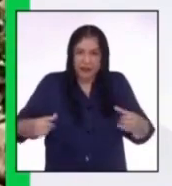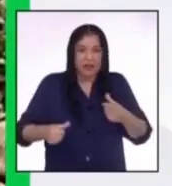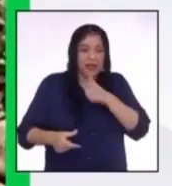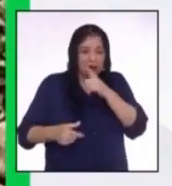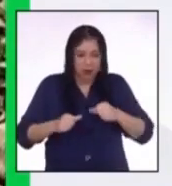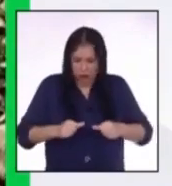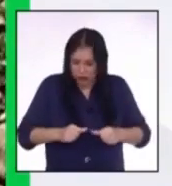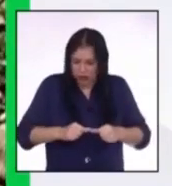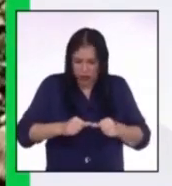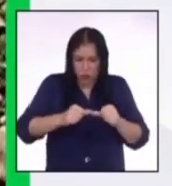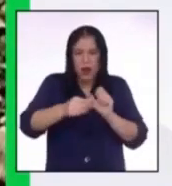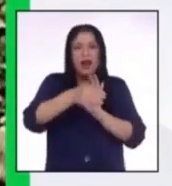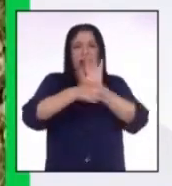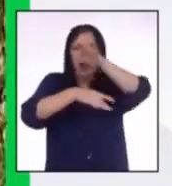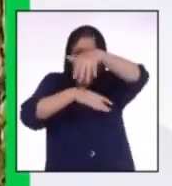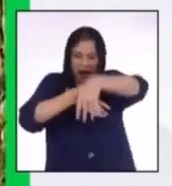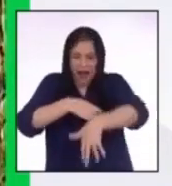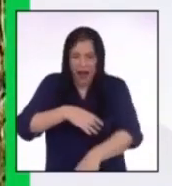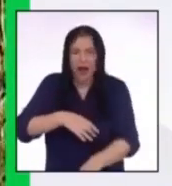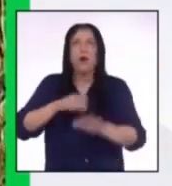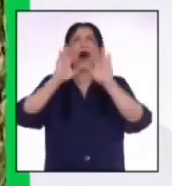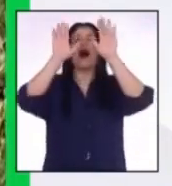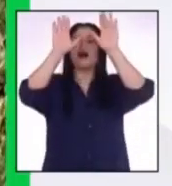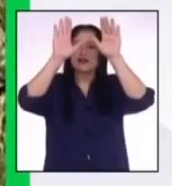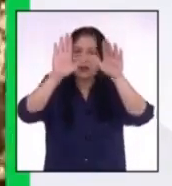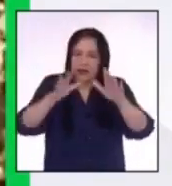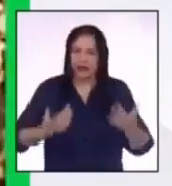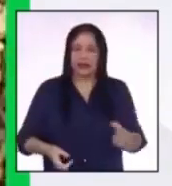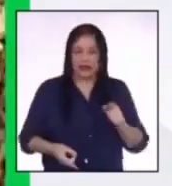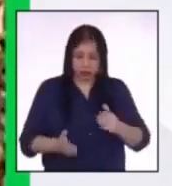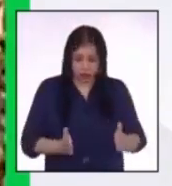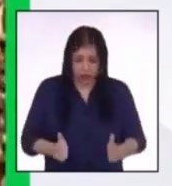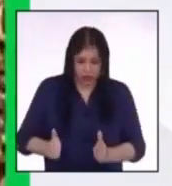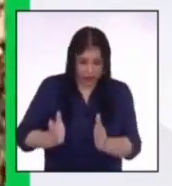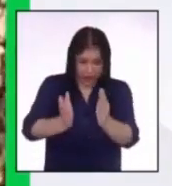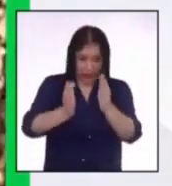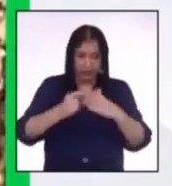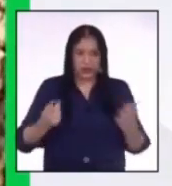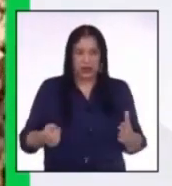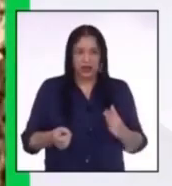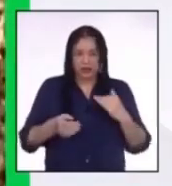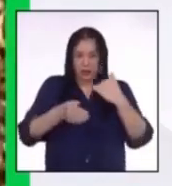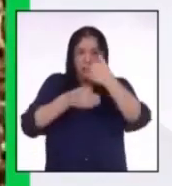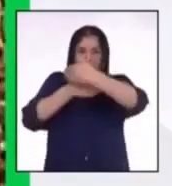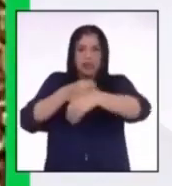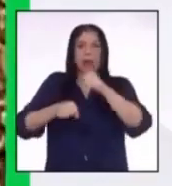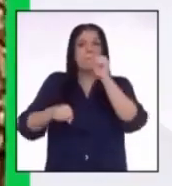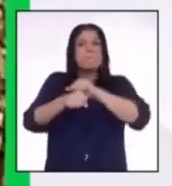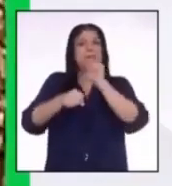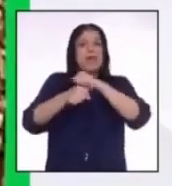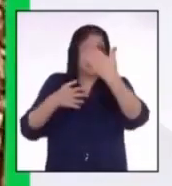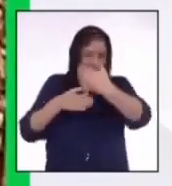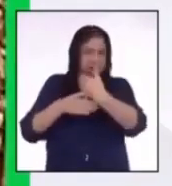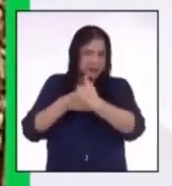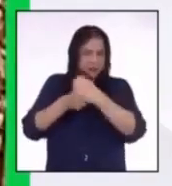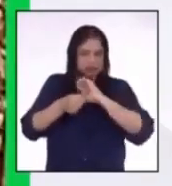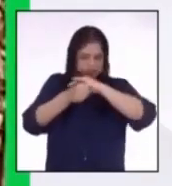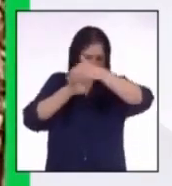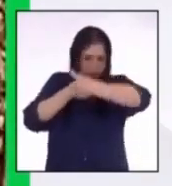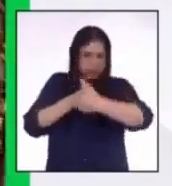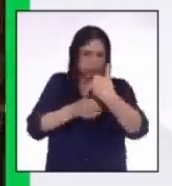perdiendo el agua sagrada estos canales tiene un revestimiento de piedras labradas